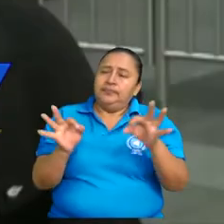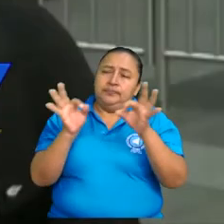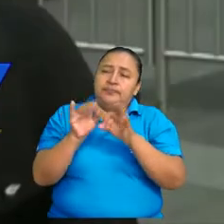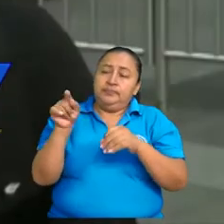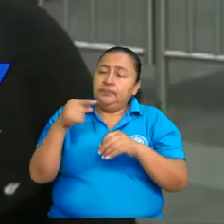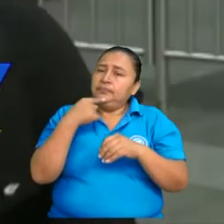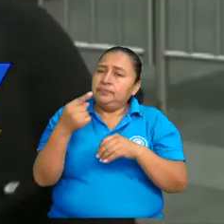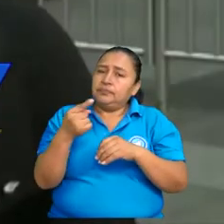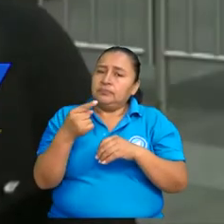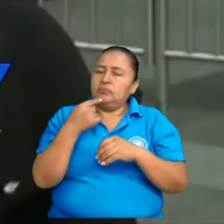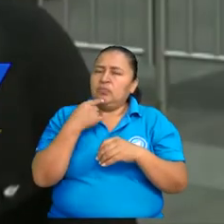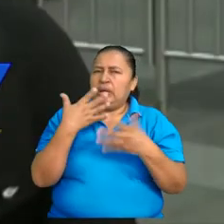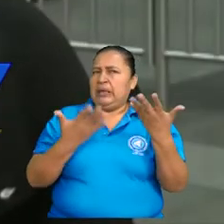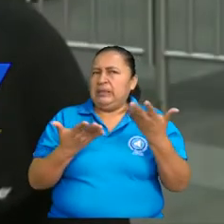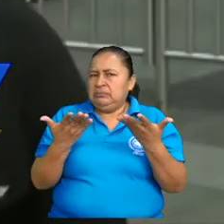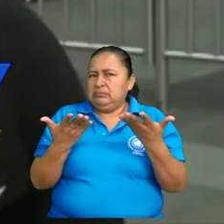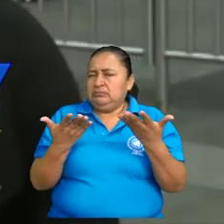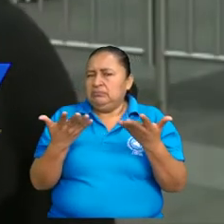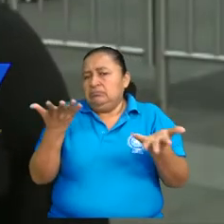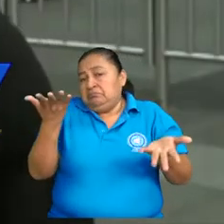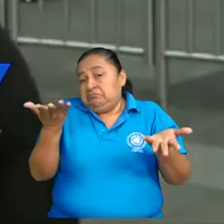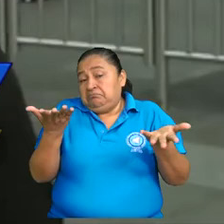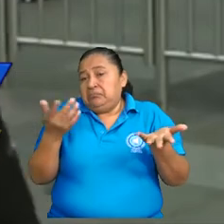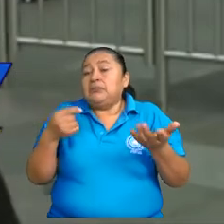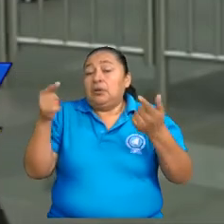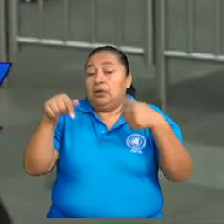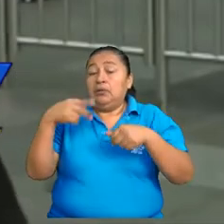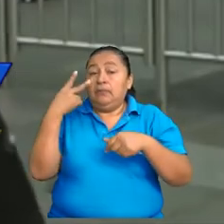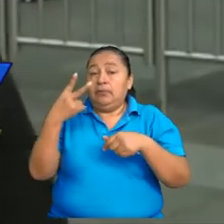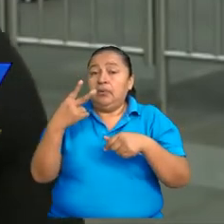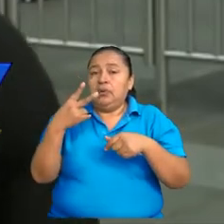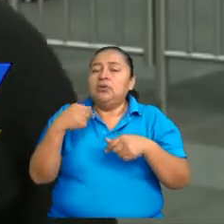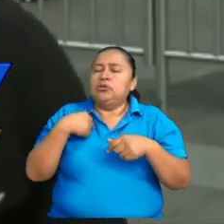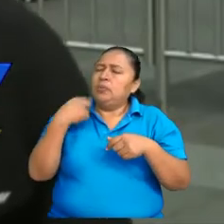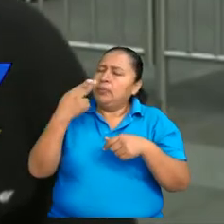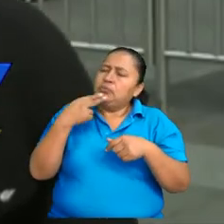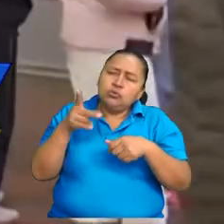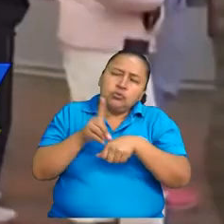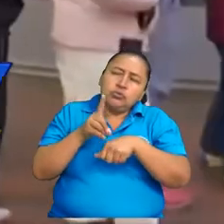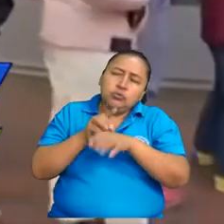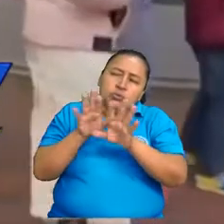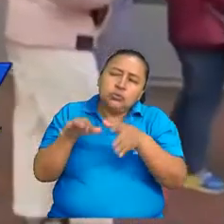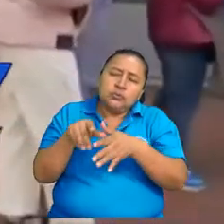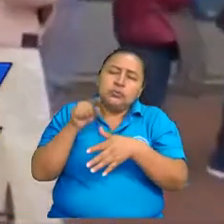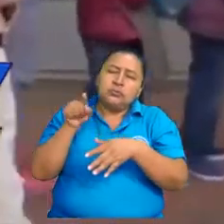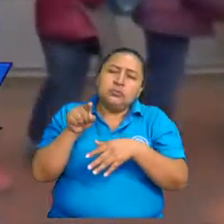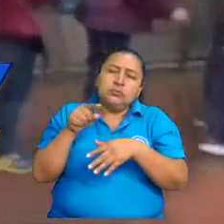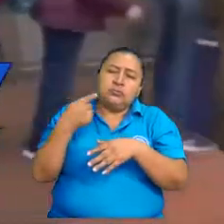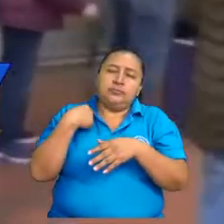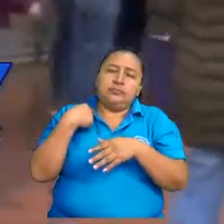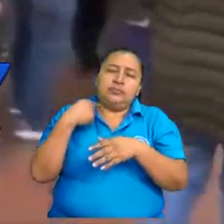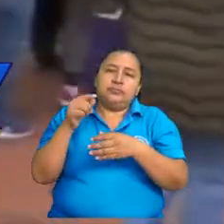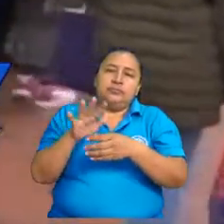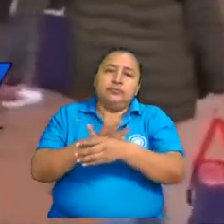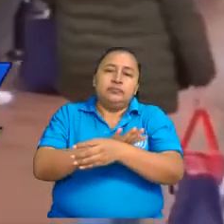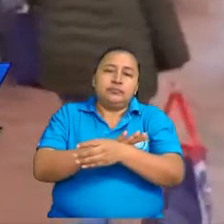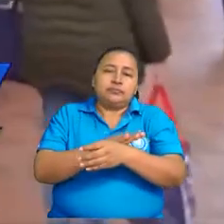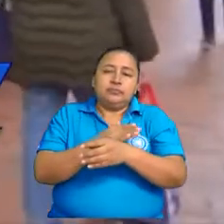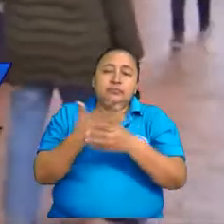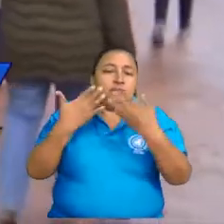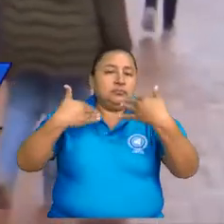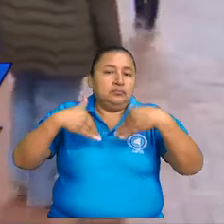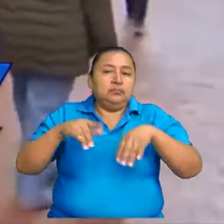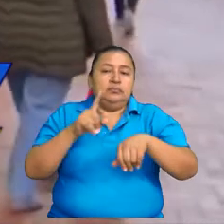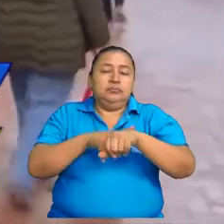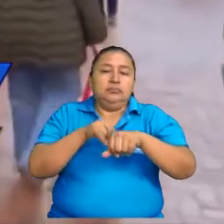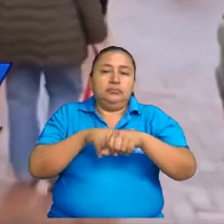menciona porque de repente, bueno, y ahora lo vemos y le consulto, doctora, ustedes siempre, ante toda temporada